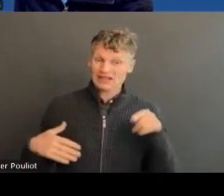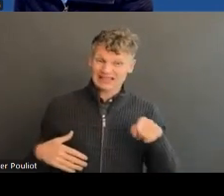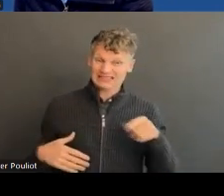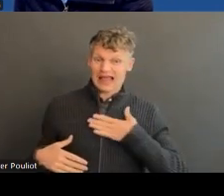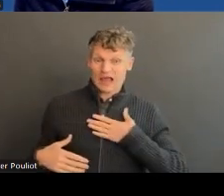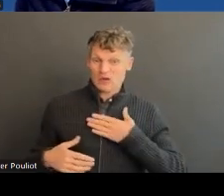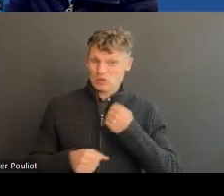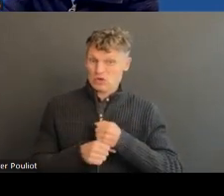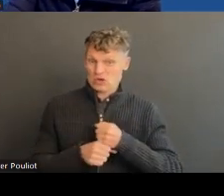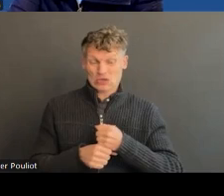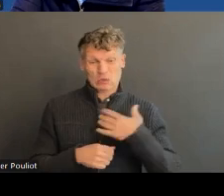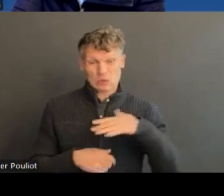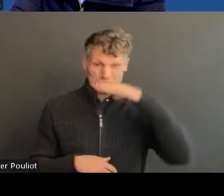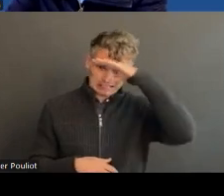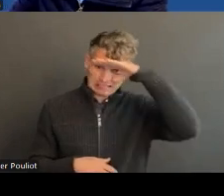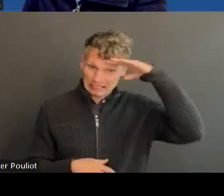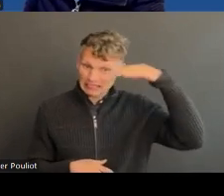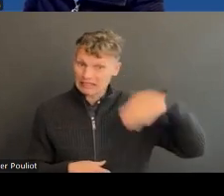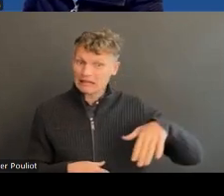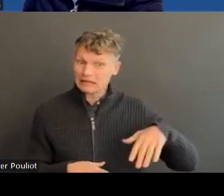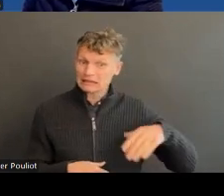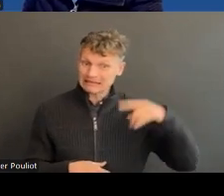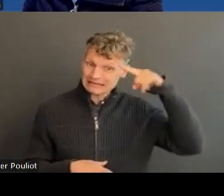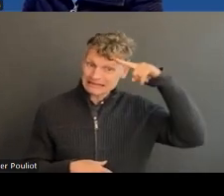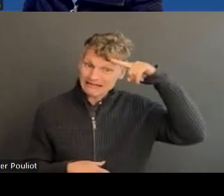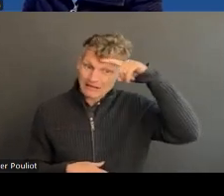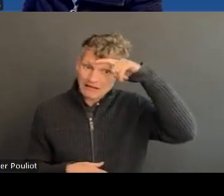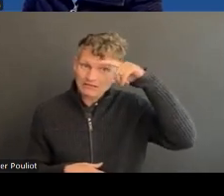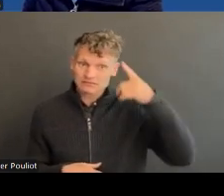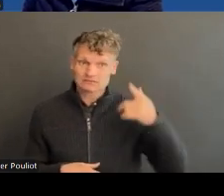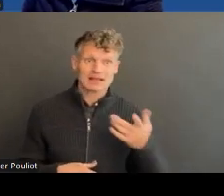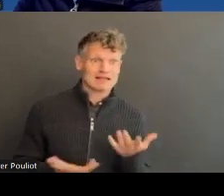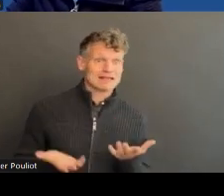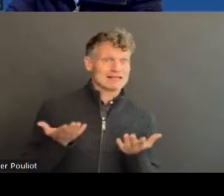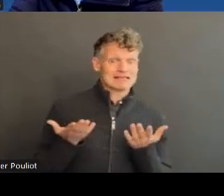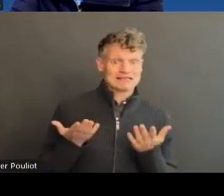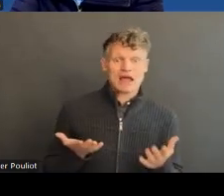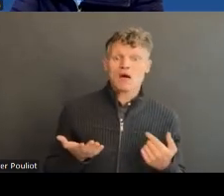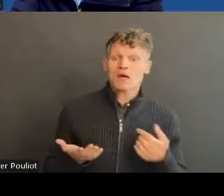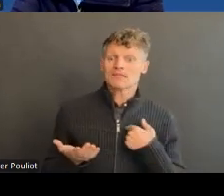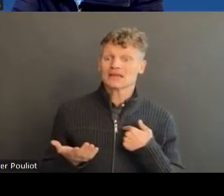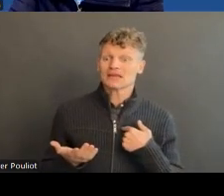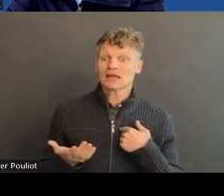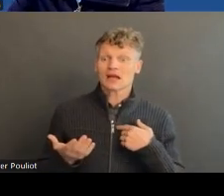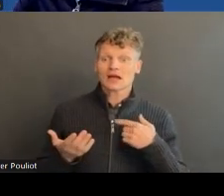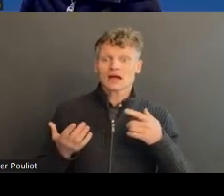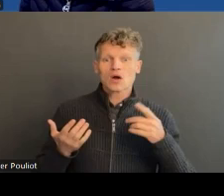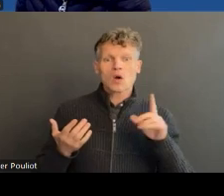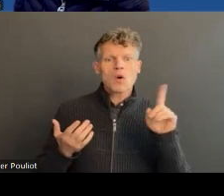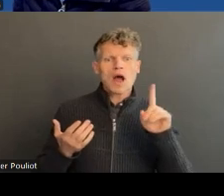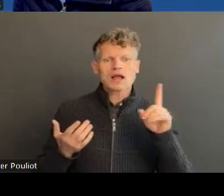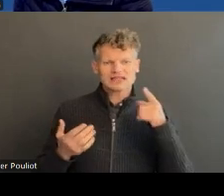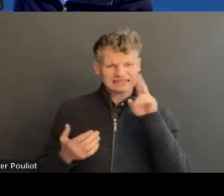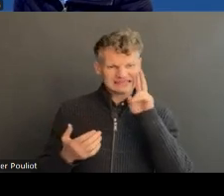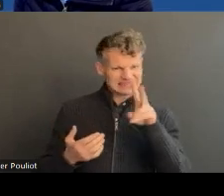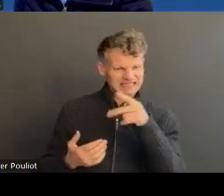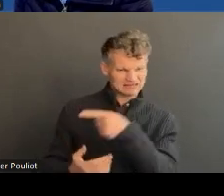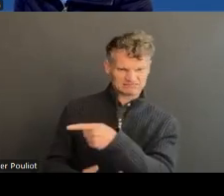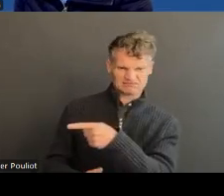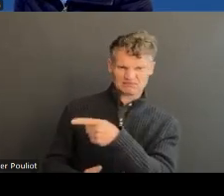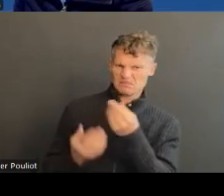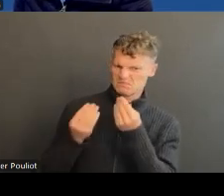Este es el trabajo duro, por eso necesitamos acelerar la eliminación. Sin embargo, si nos pasamos